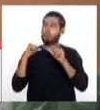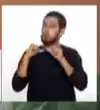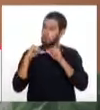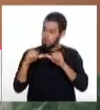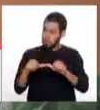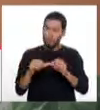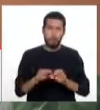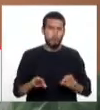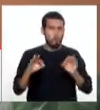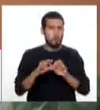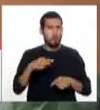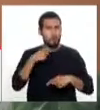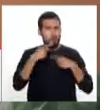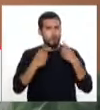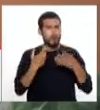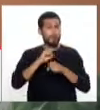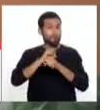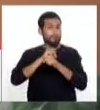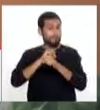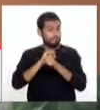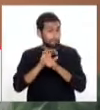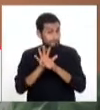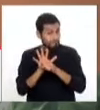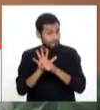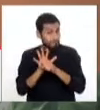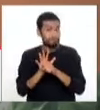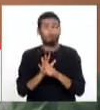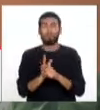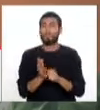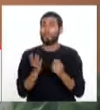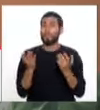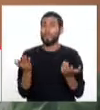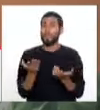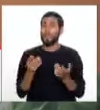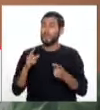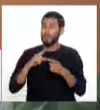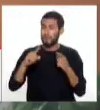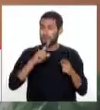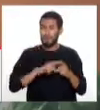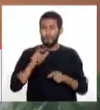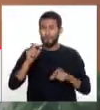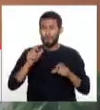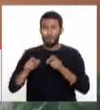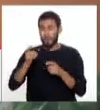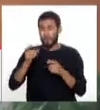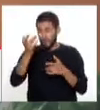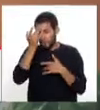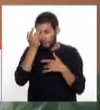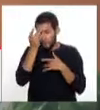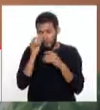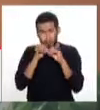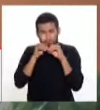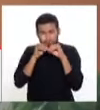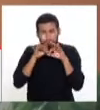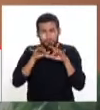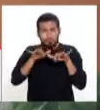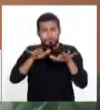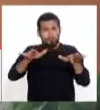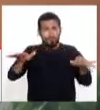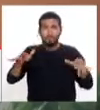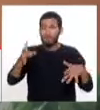Por no mencionar lo de la pandemia, donde en medio de los contagios, en medio de la